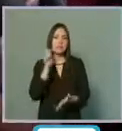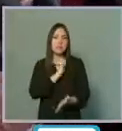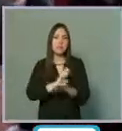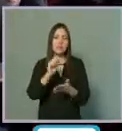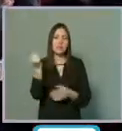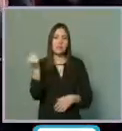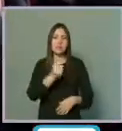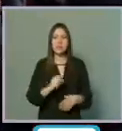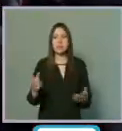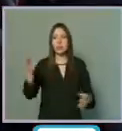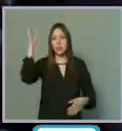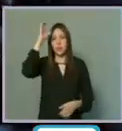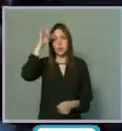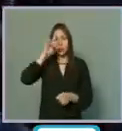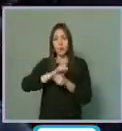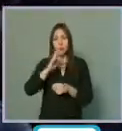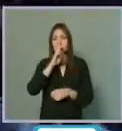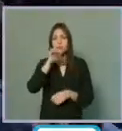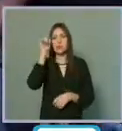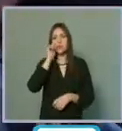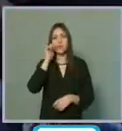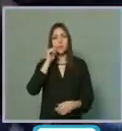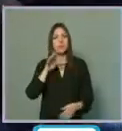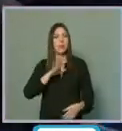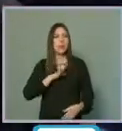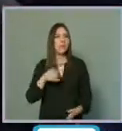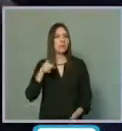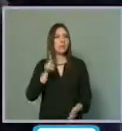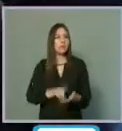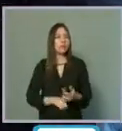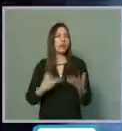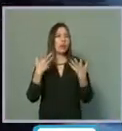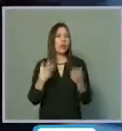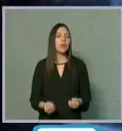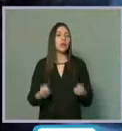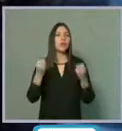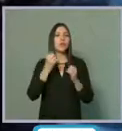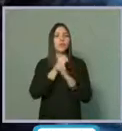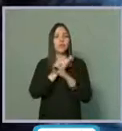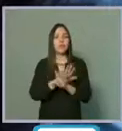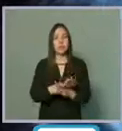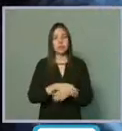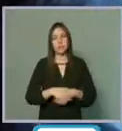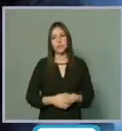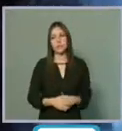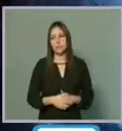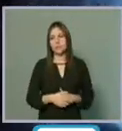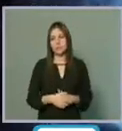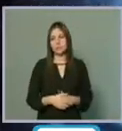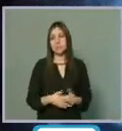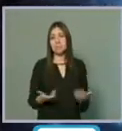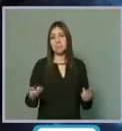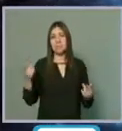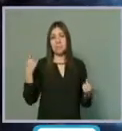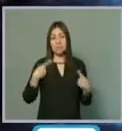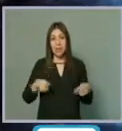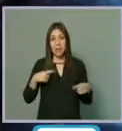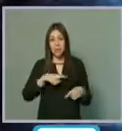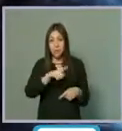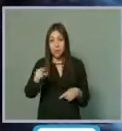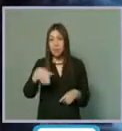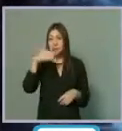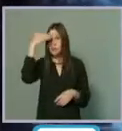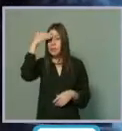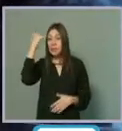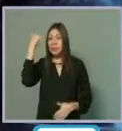rusa está bastante informada en México. Pero la gente no conoce mucho. No, de Rusia no conoce. O